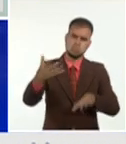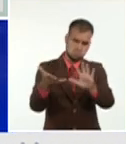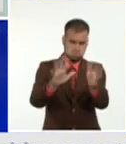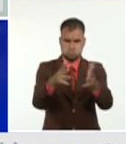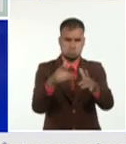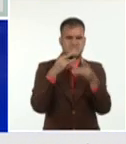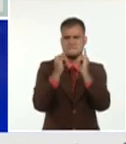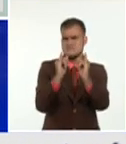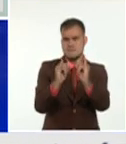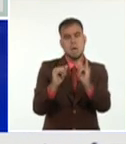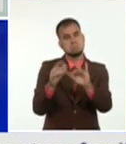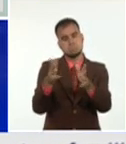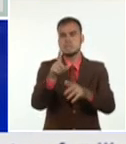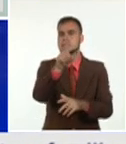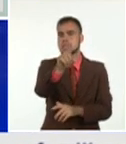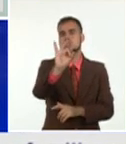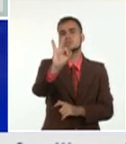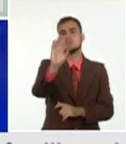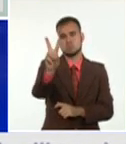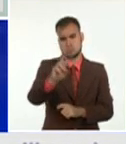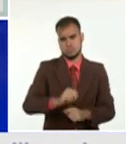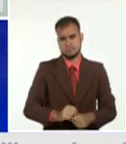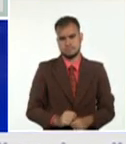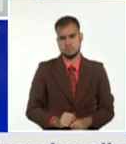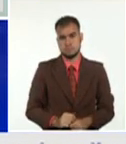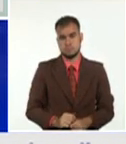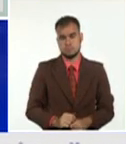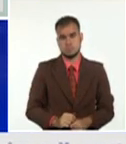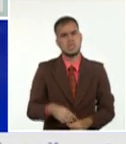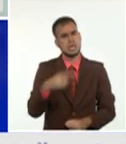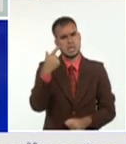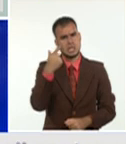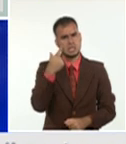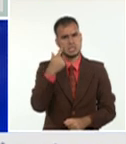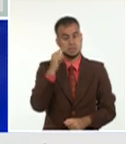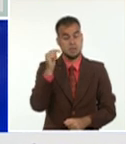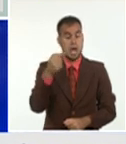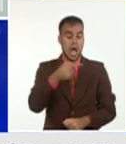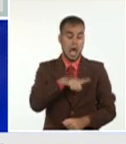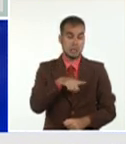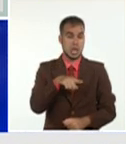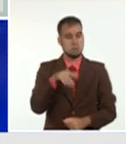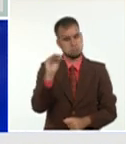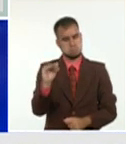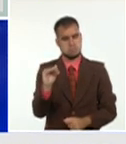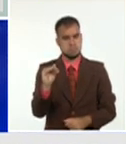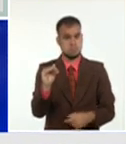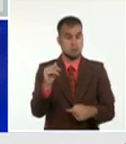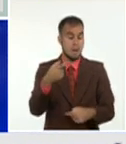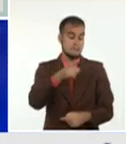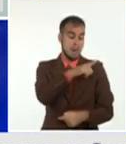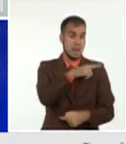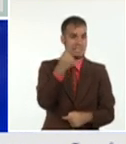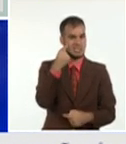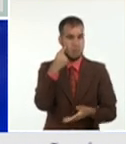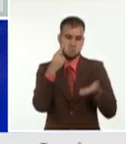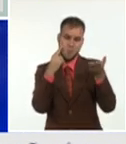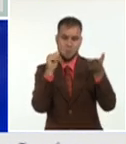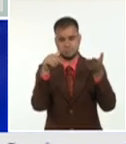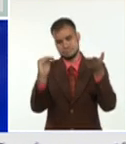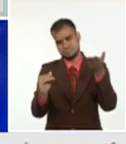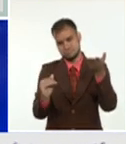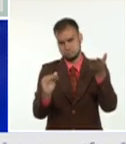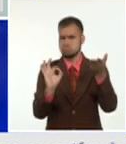diario. Cifra algo inferior en el día de ayer a la anterior, pero muy elevado